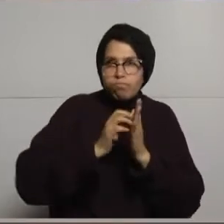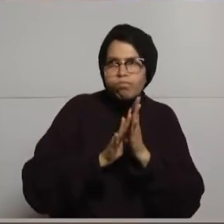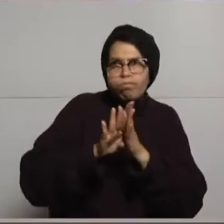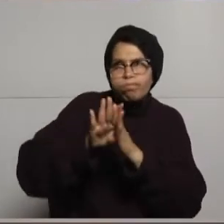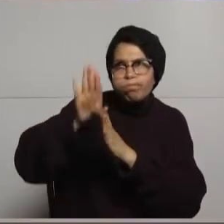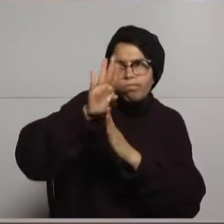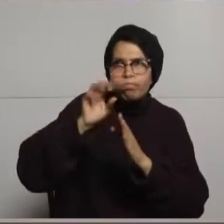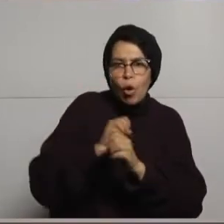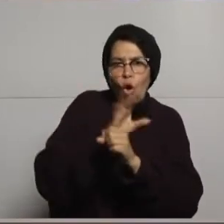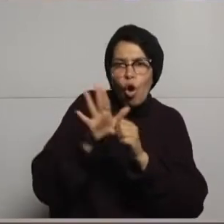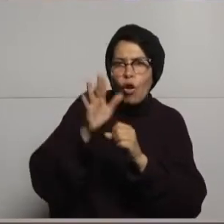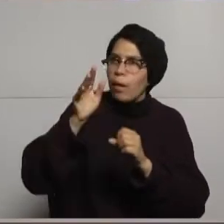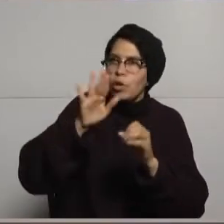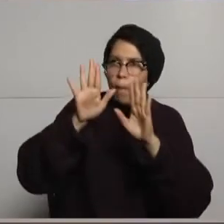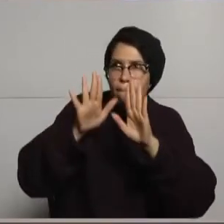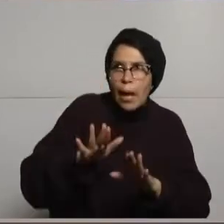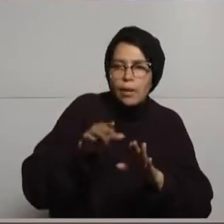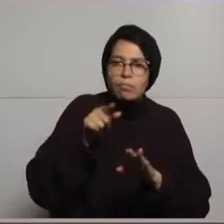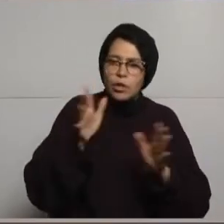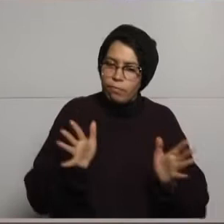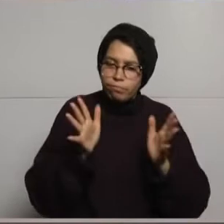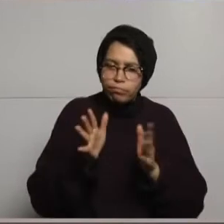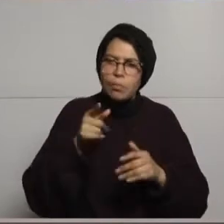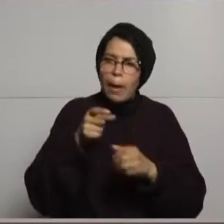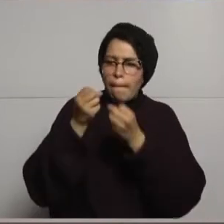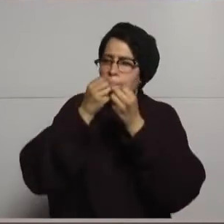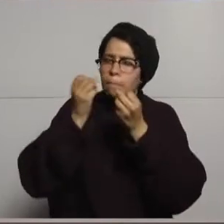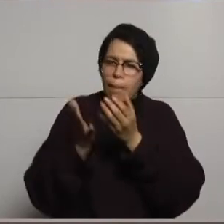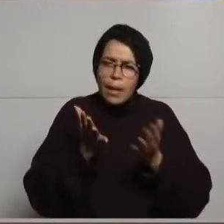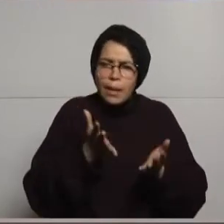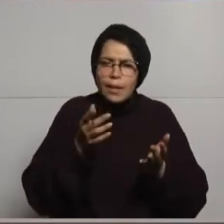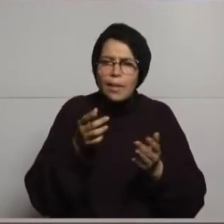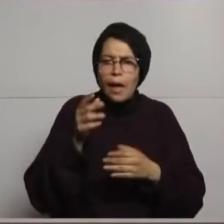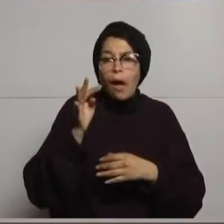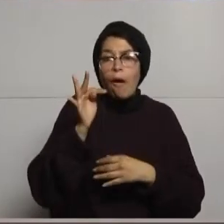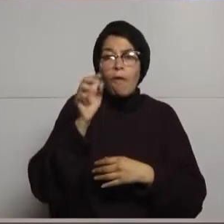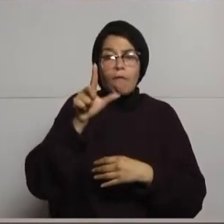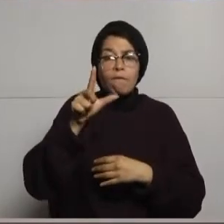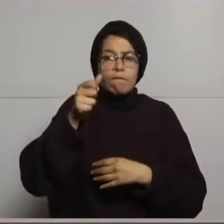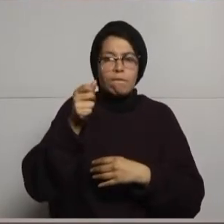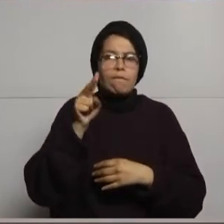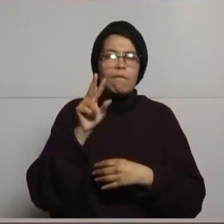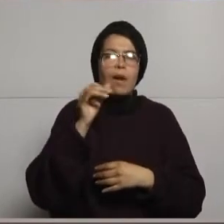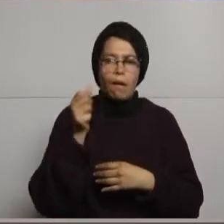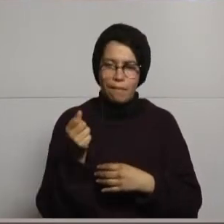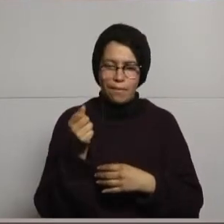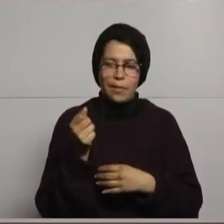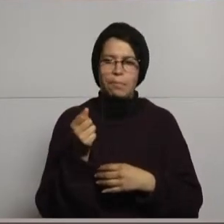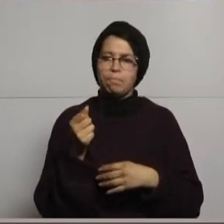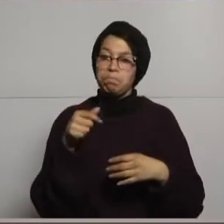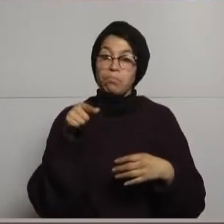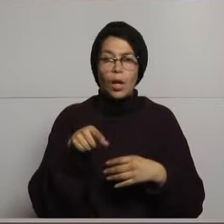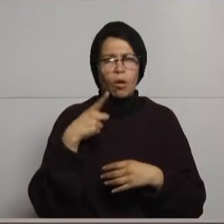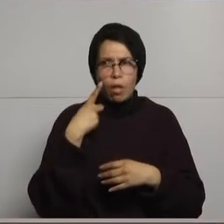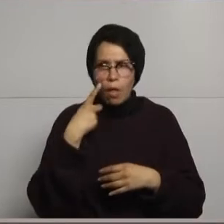de Acá Estamos Uruguay. Así que bueno, bienvenida Flavia. Gracias. Y bueno, capaz que está bueno, ahora tuvimos una visión de Colombia,